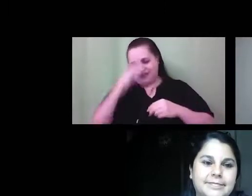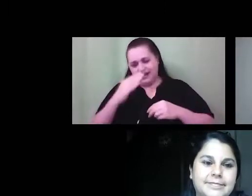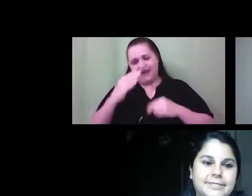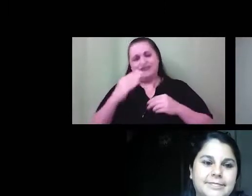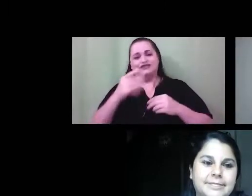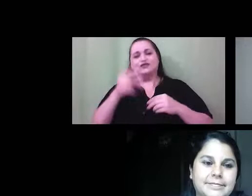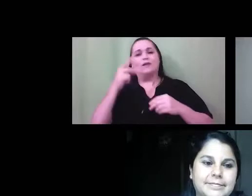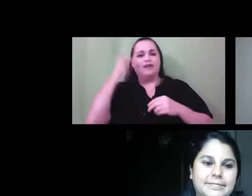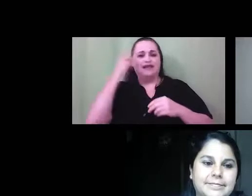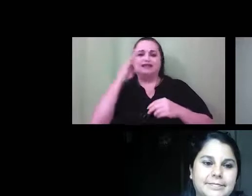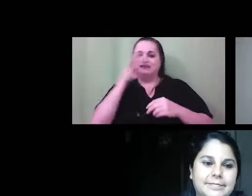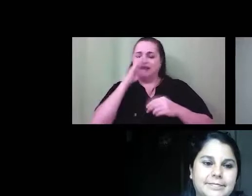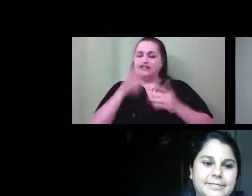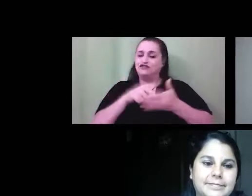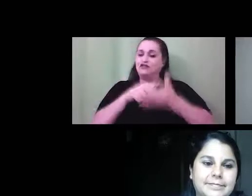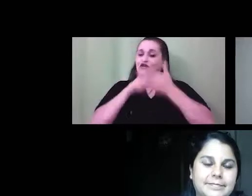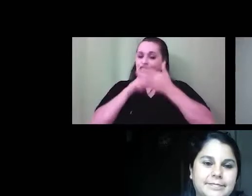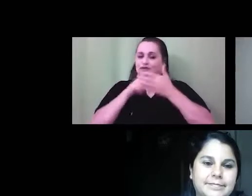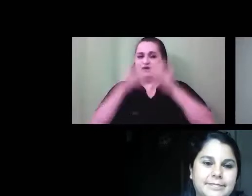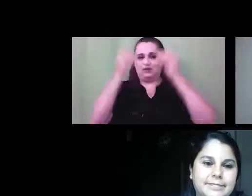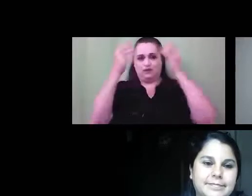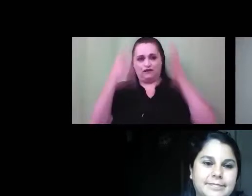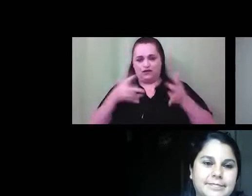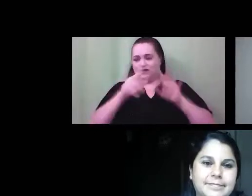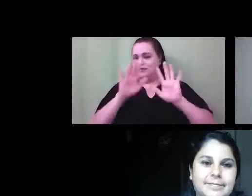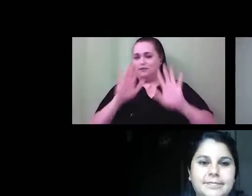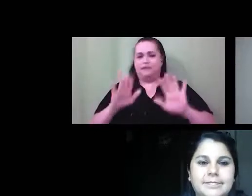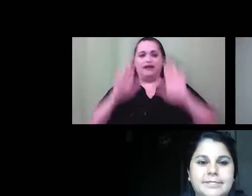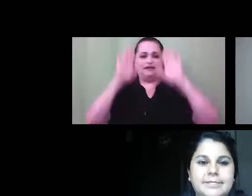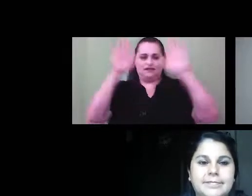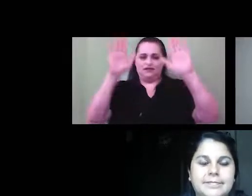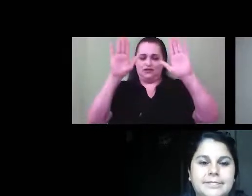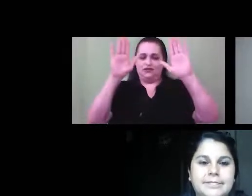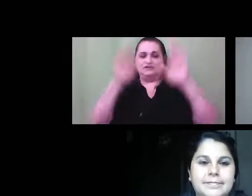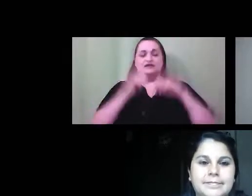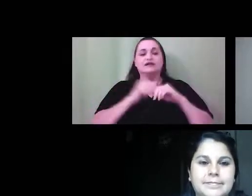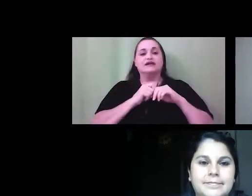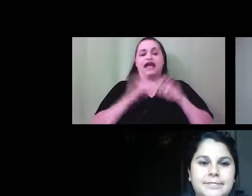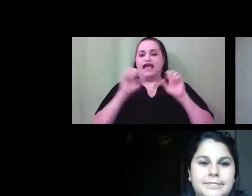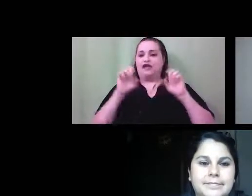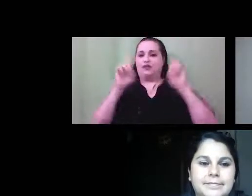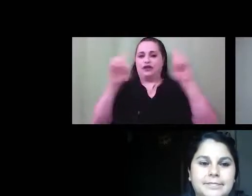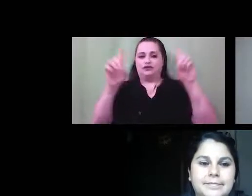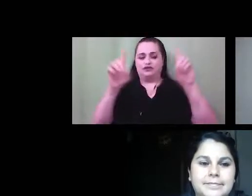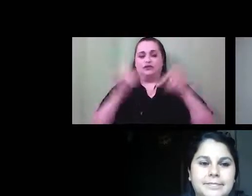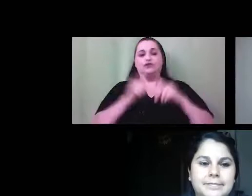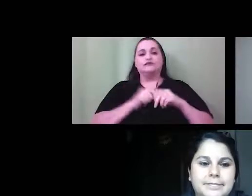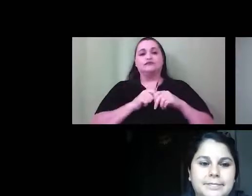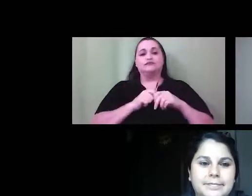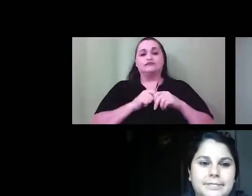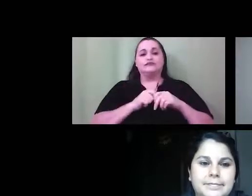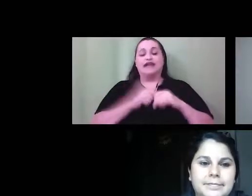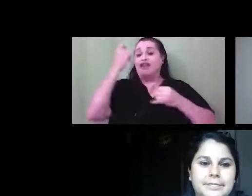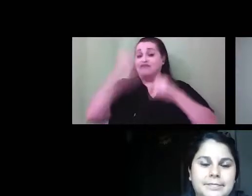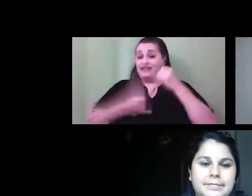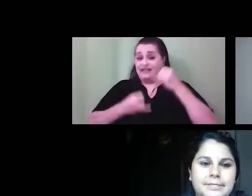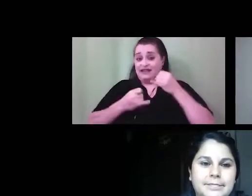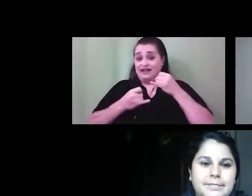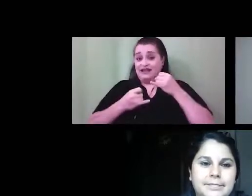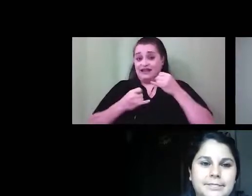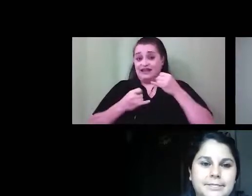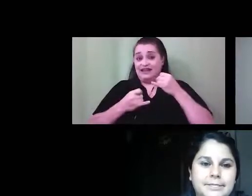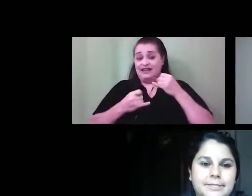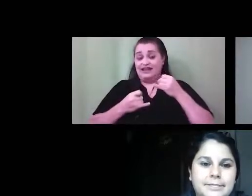el reconocimiento a las y los docentes por esta maravillosa educación. Y al